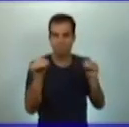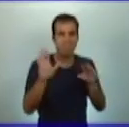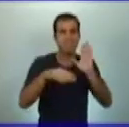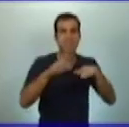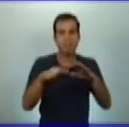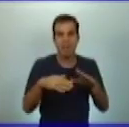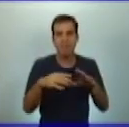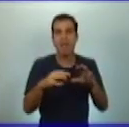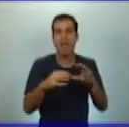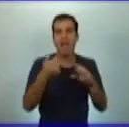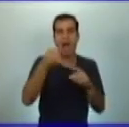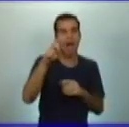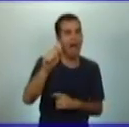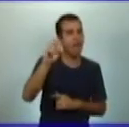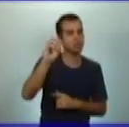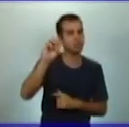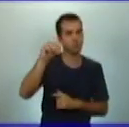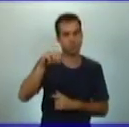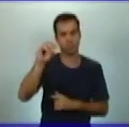elementos.